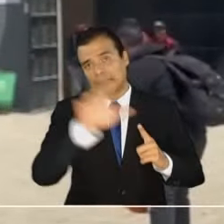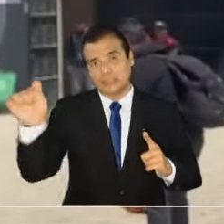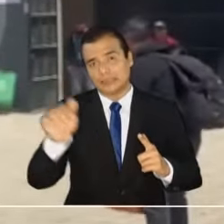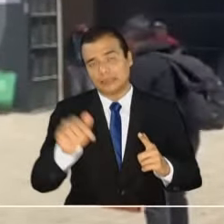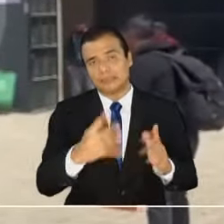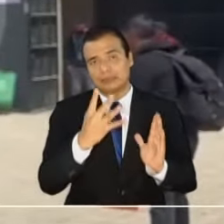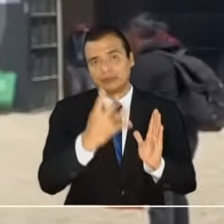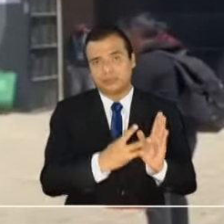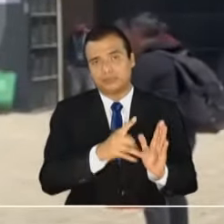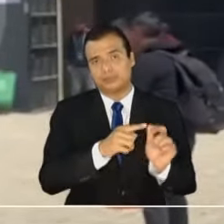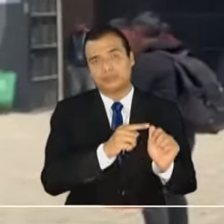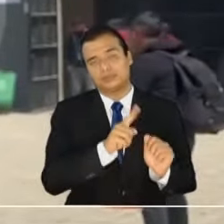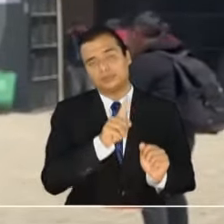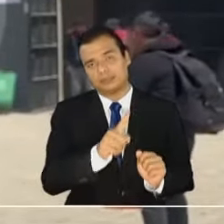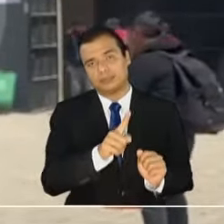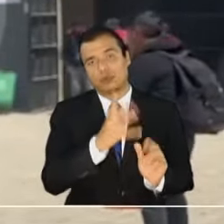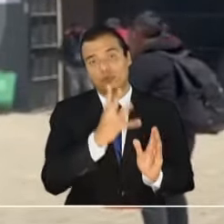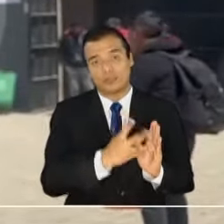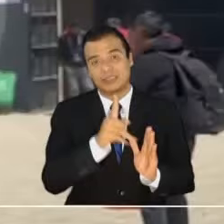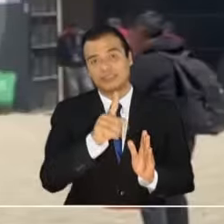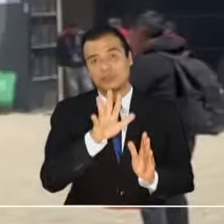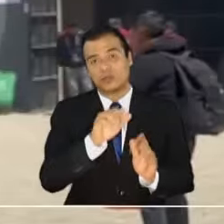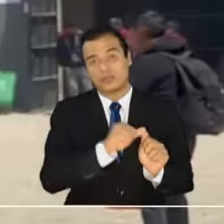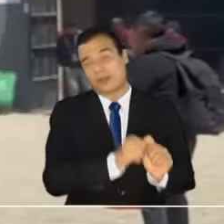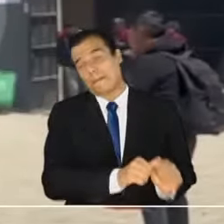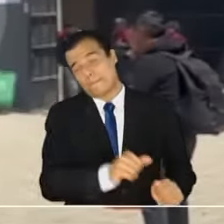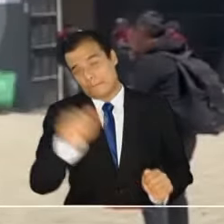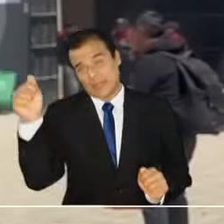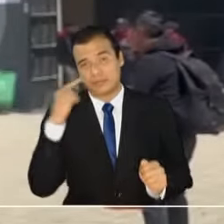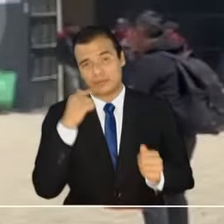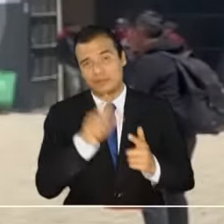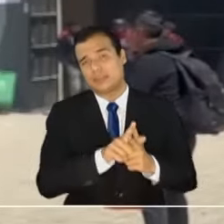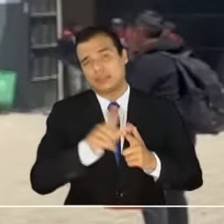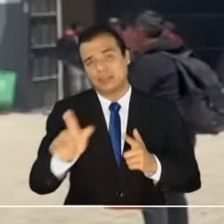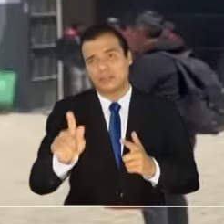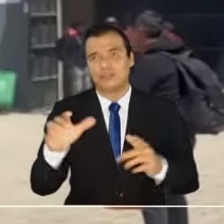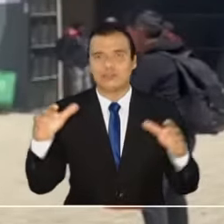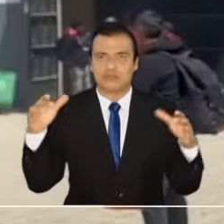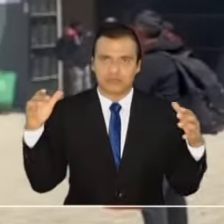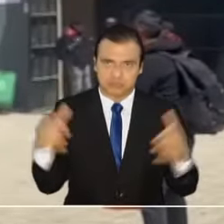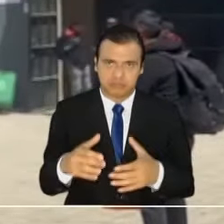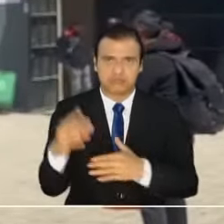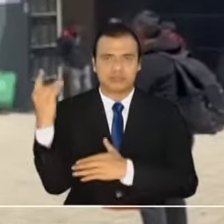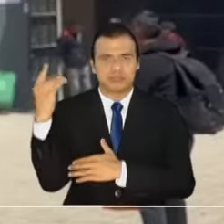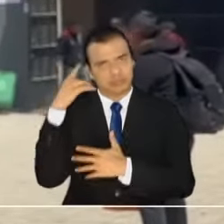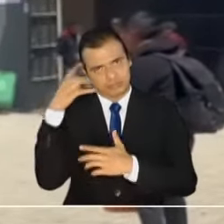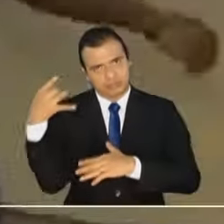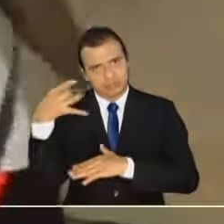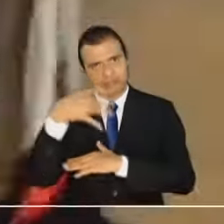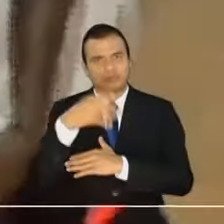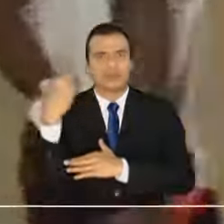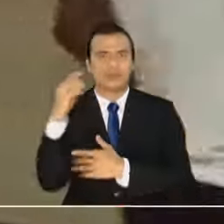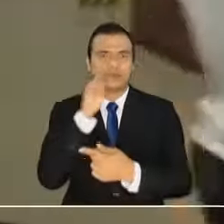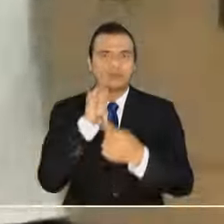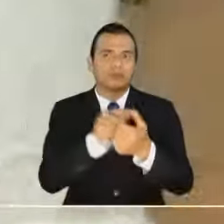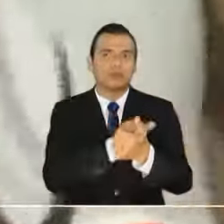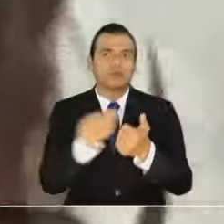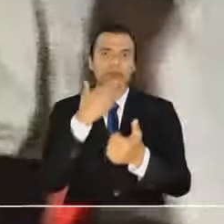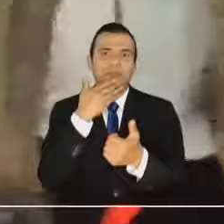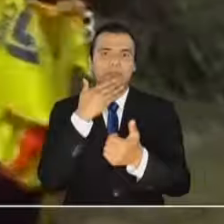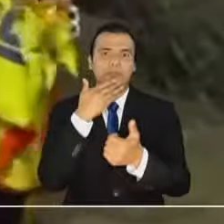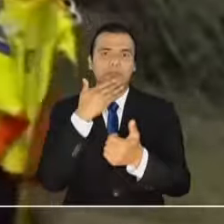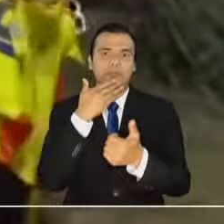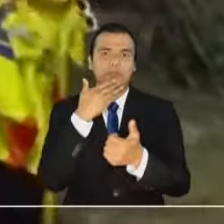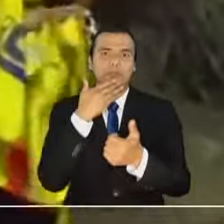doble fecha y quienes buscan ganarle a Colombia para acomodarse y llegar a una cita arbitral después de 3 décadas. Anoche los hinchas